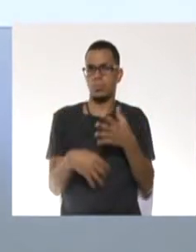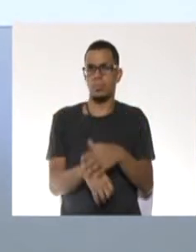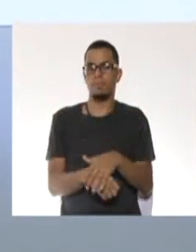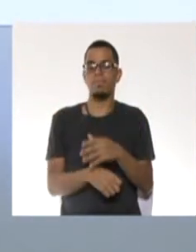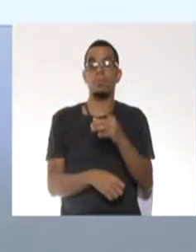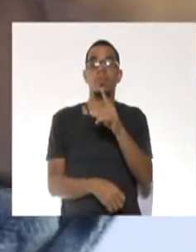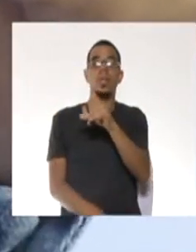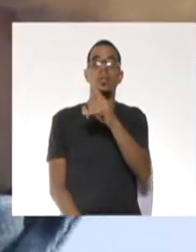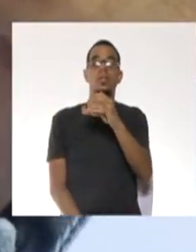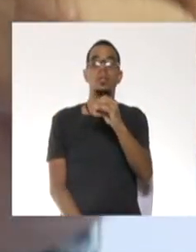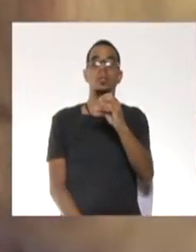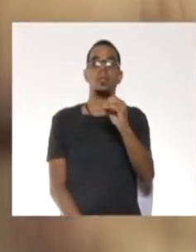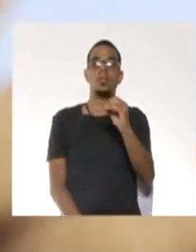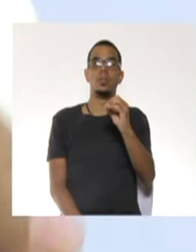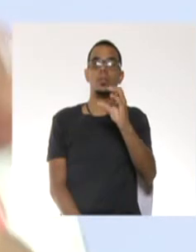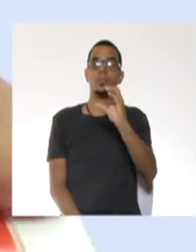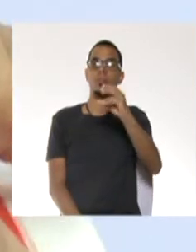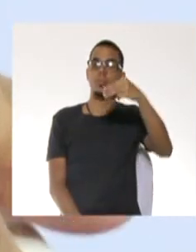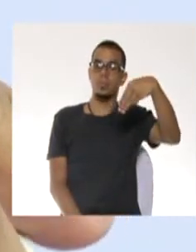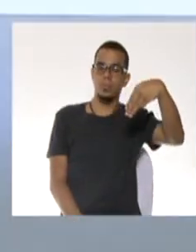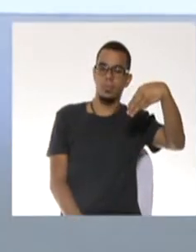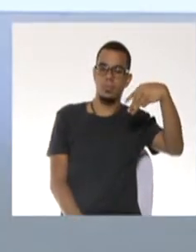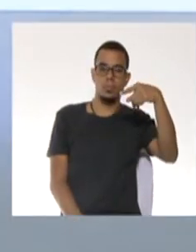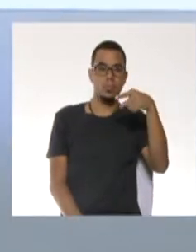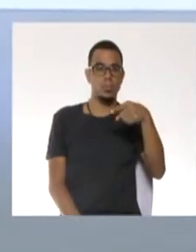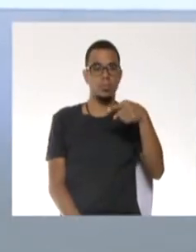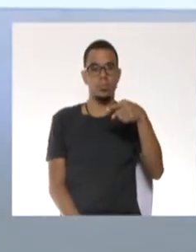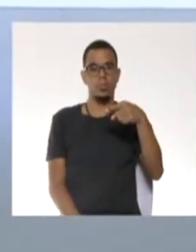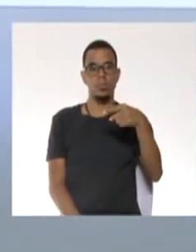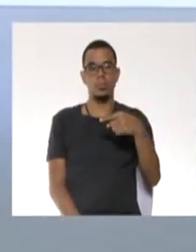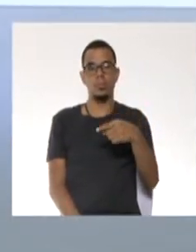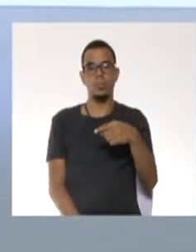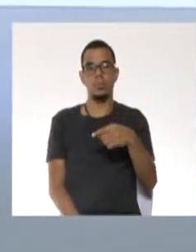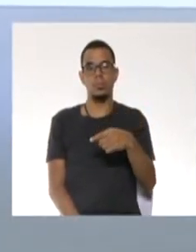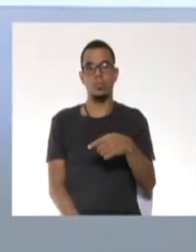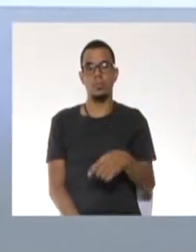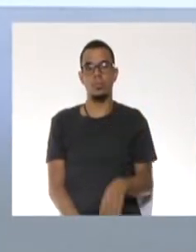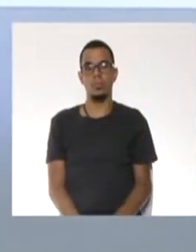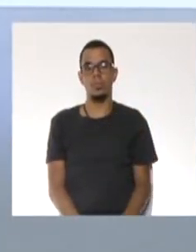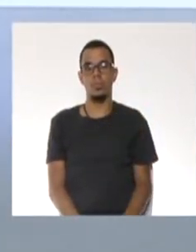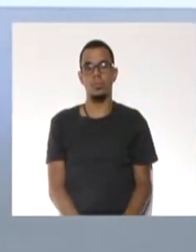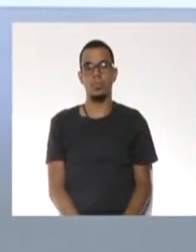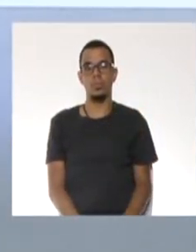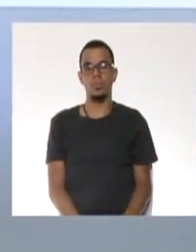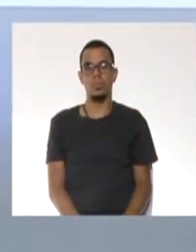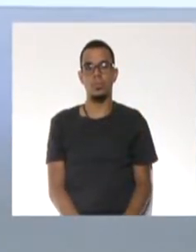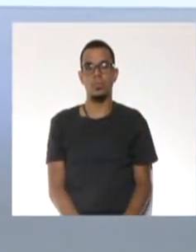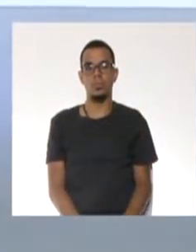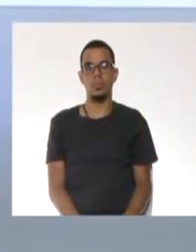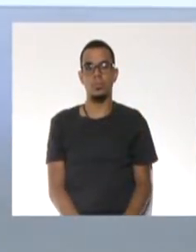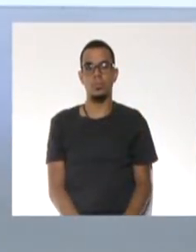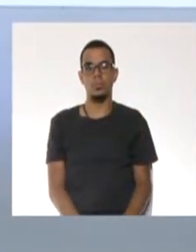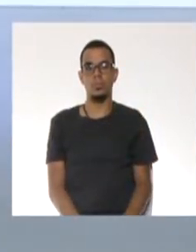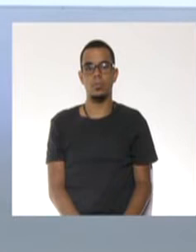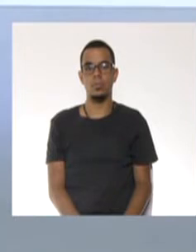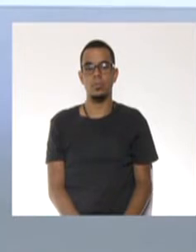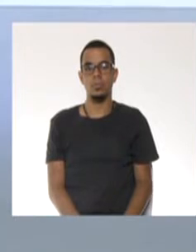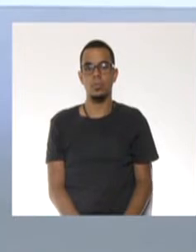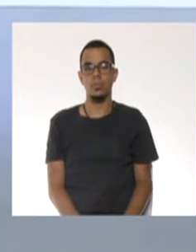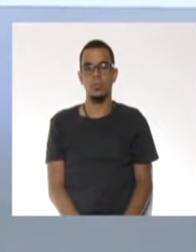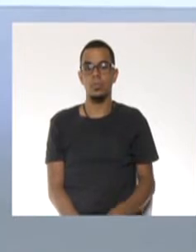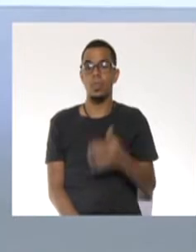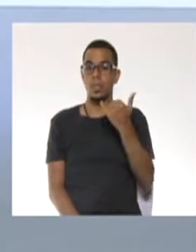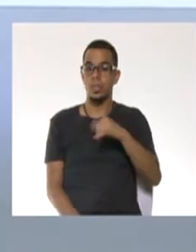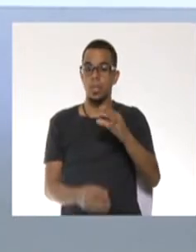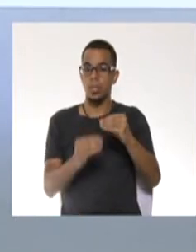centímetros. Bien, lo unimos a la superficie de la Tierra y tenemos acá la descripción del lanzamiento. Tenemos la